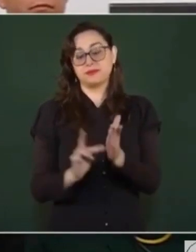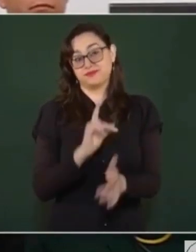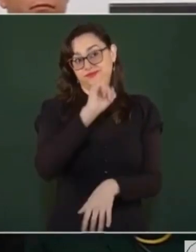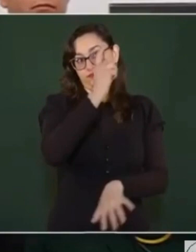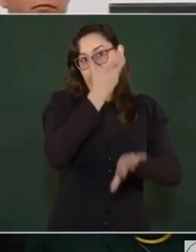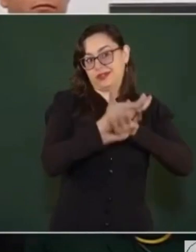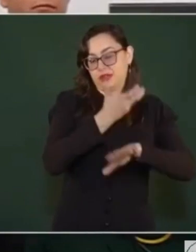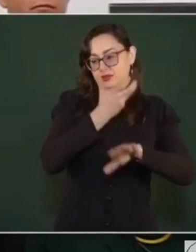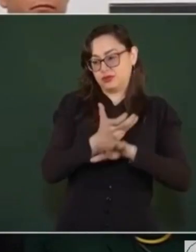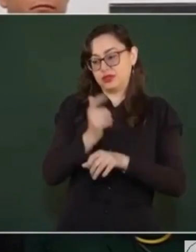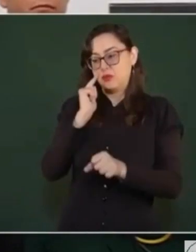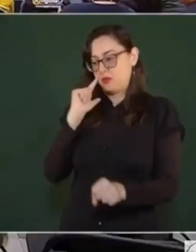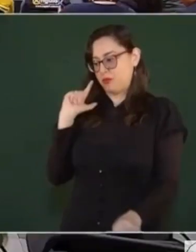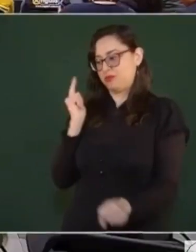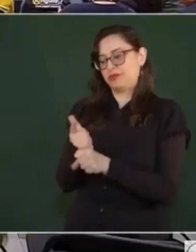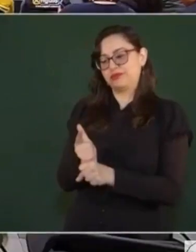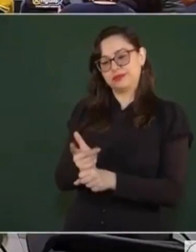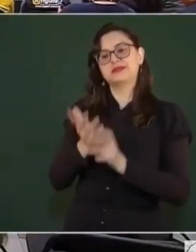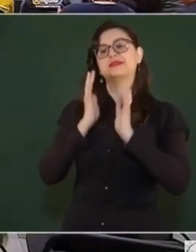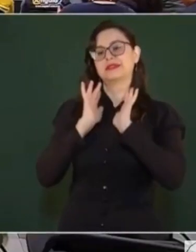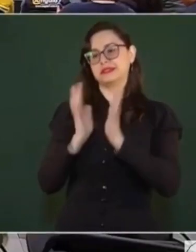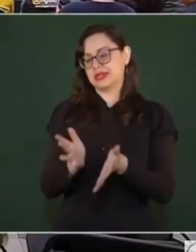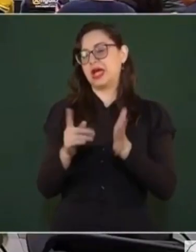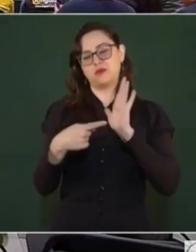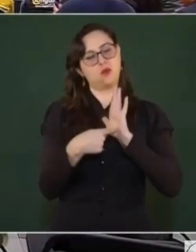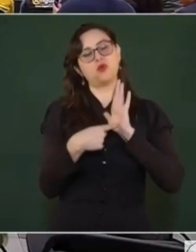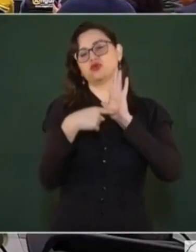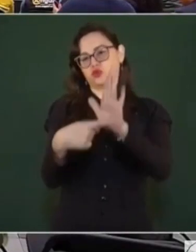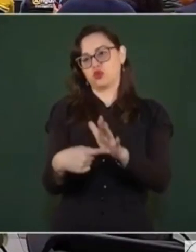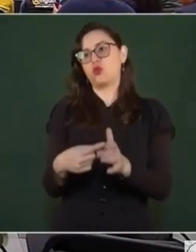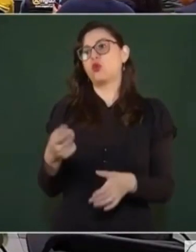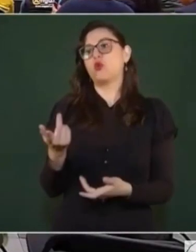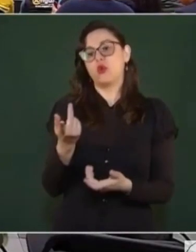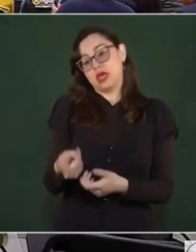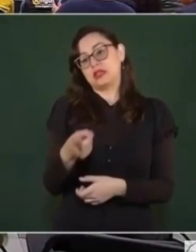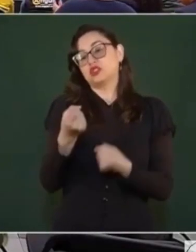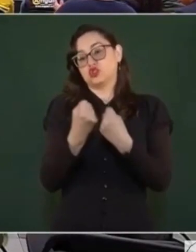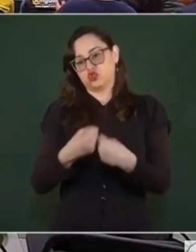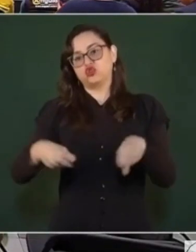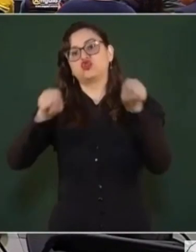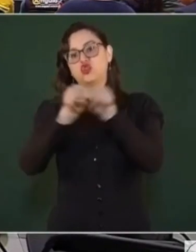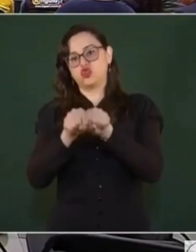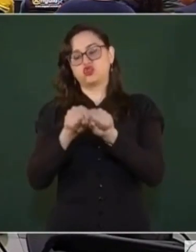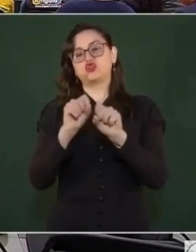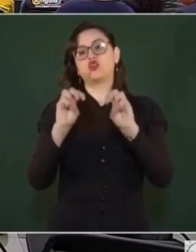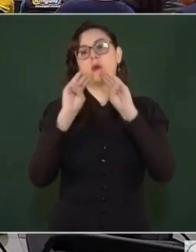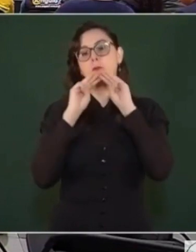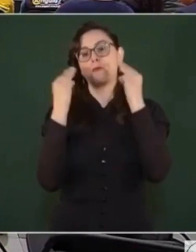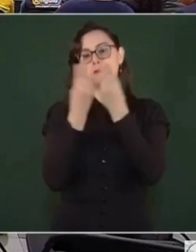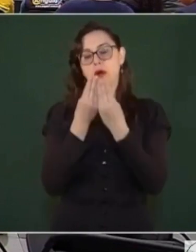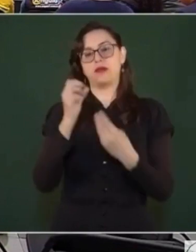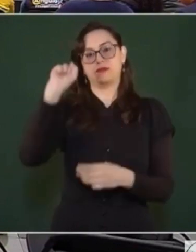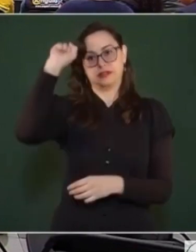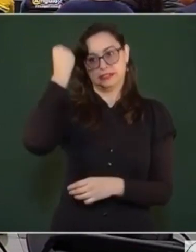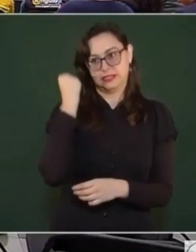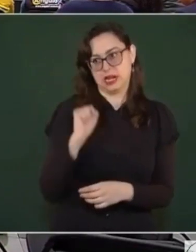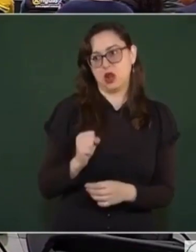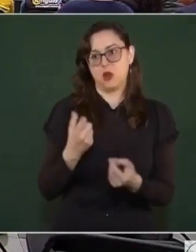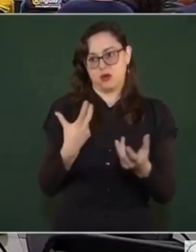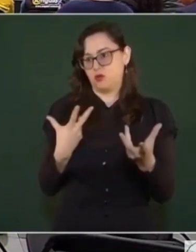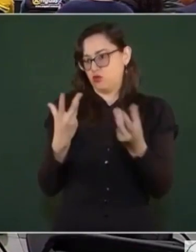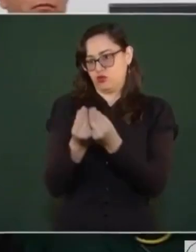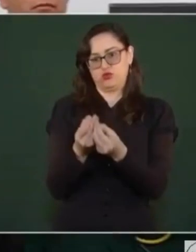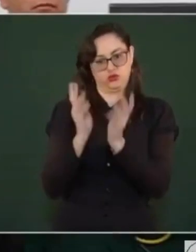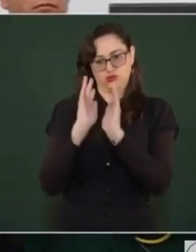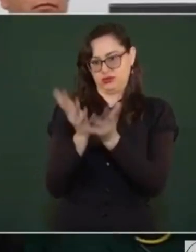fue socio del cártel de Sinaloa y bueno, ya la secretaria Rosa Isela mencionaba estos 5 cargos. Presidente, preguntarle